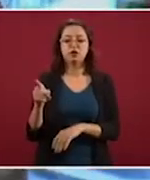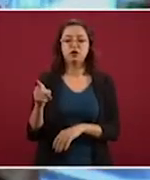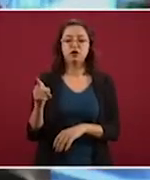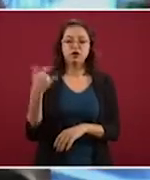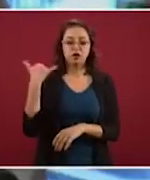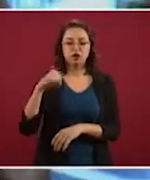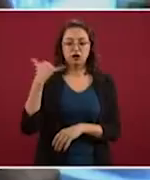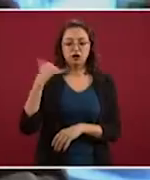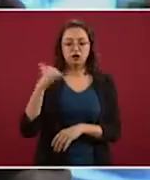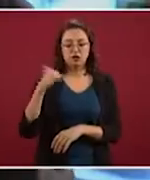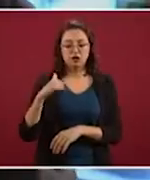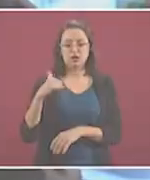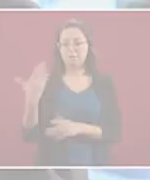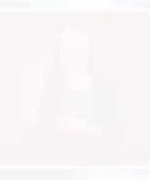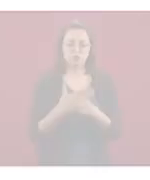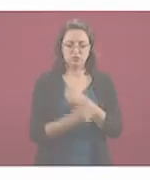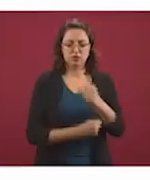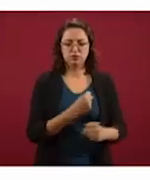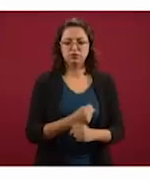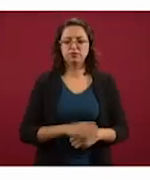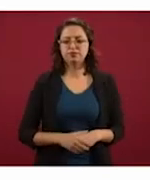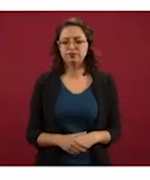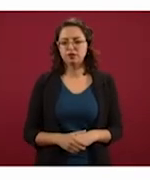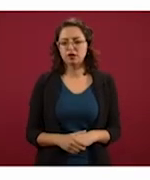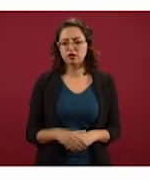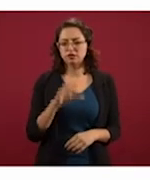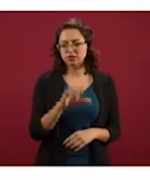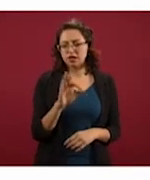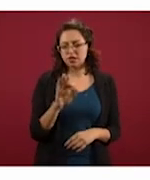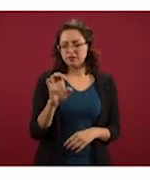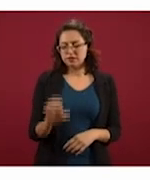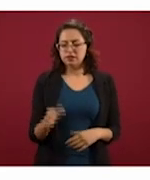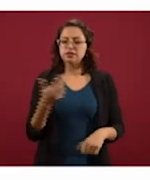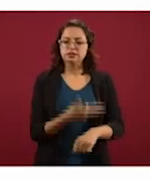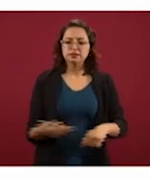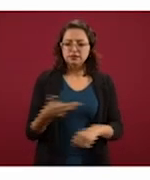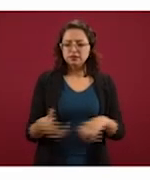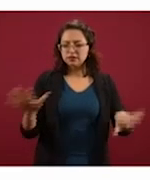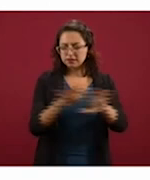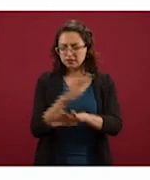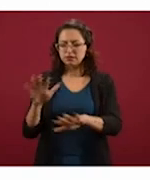en Yucatán recientemente. CFE ha realizado importantes cambios estructurales: